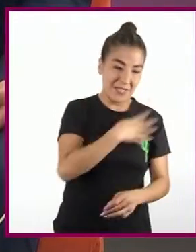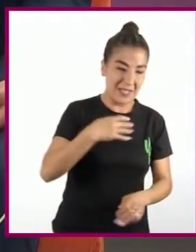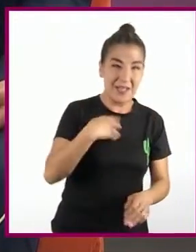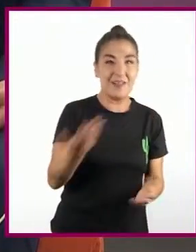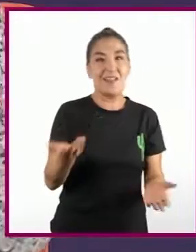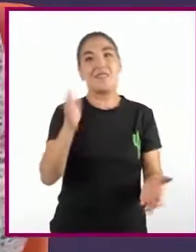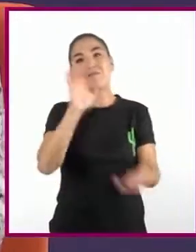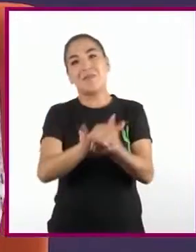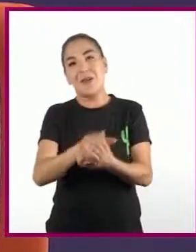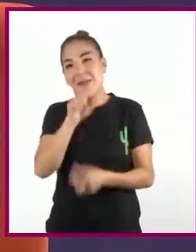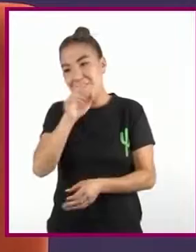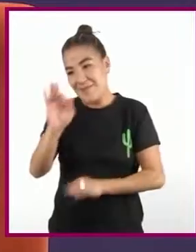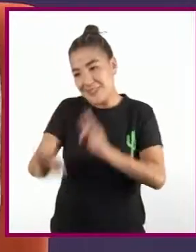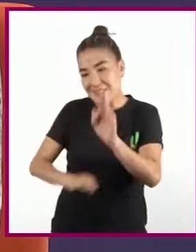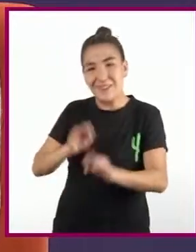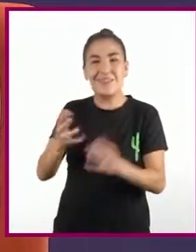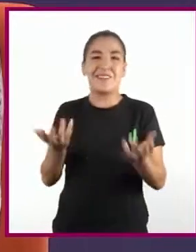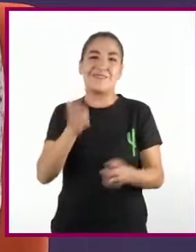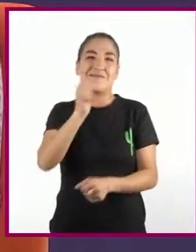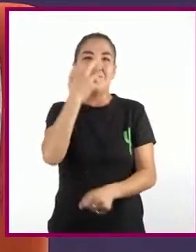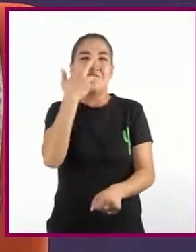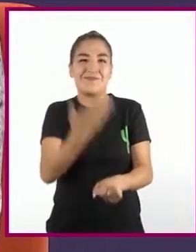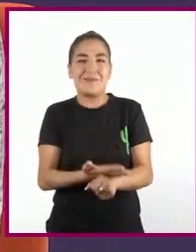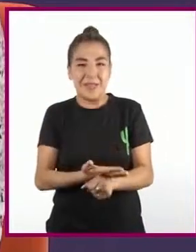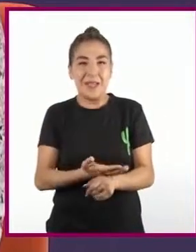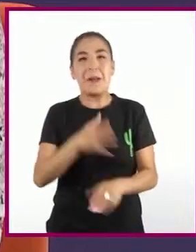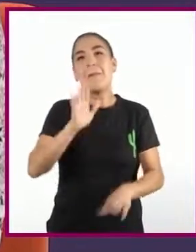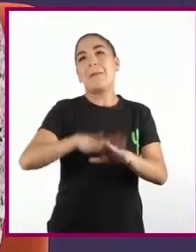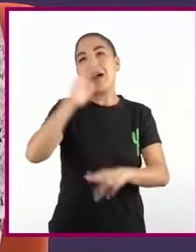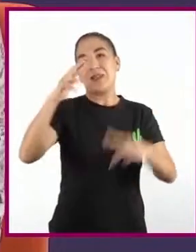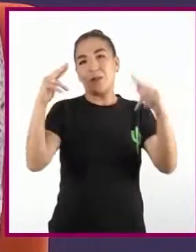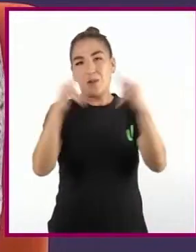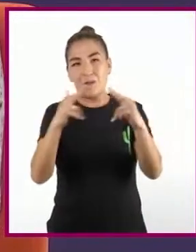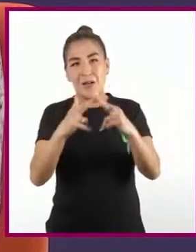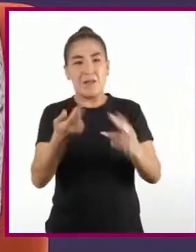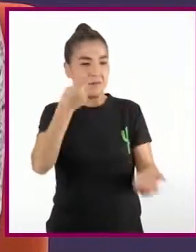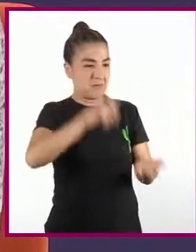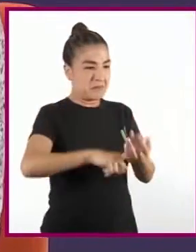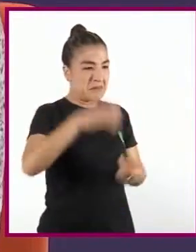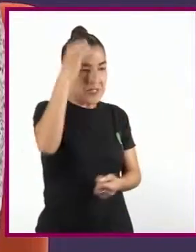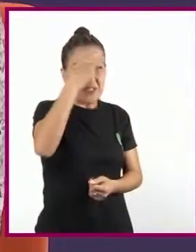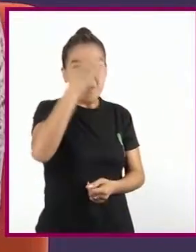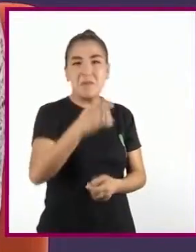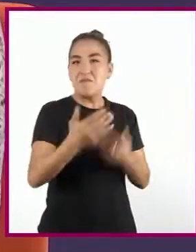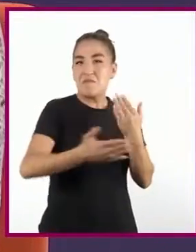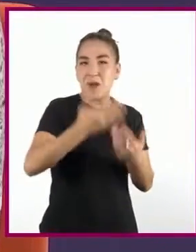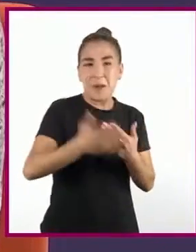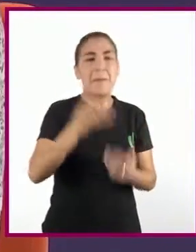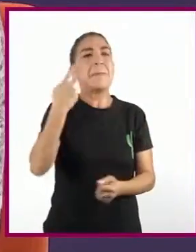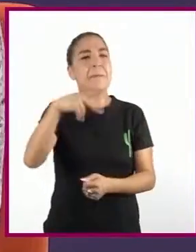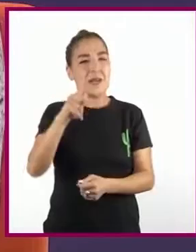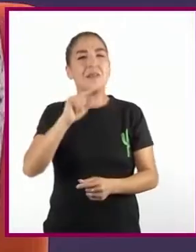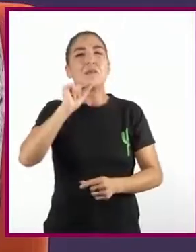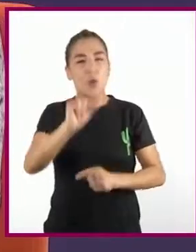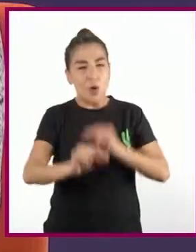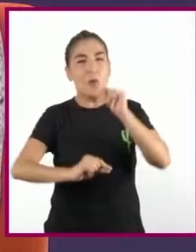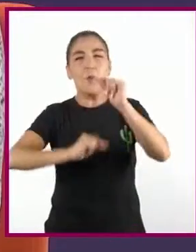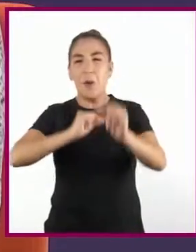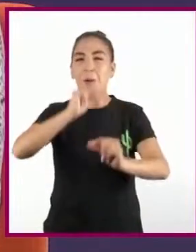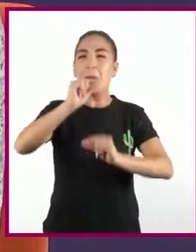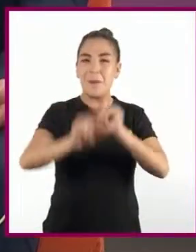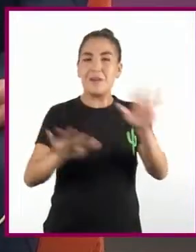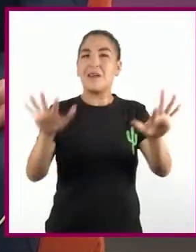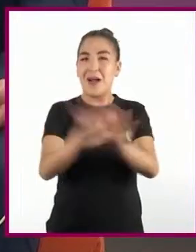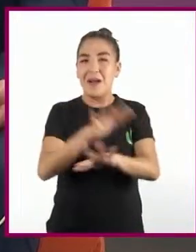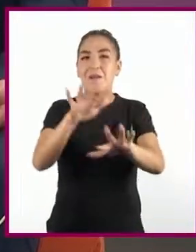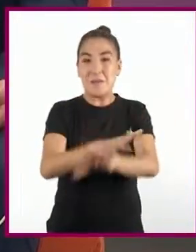al marido, etcétera, tiene responsabilidades más en el hogar que en la parte científica. Sin embargo, creo que esto va cambiando poco a poco. Este